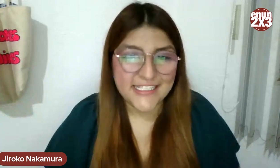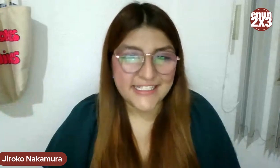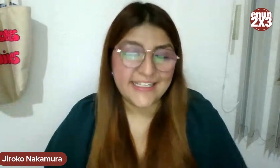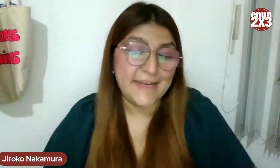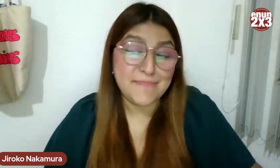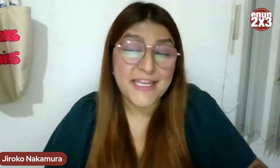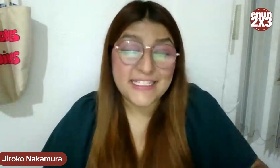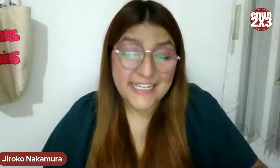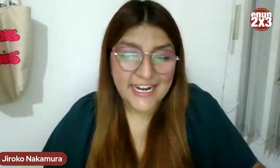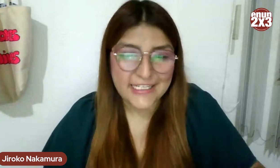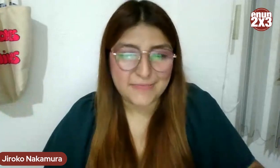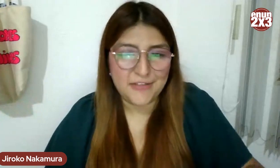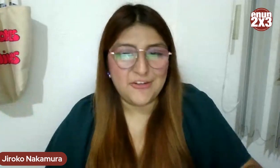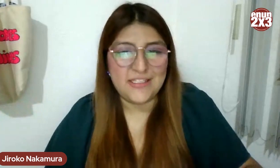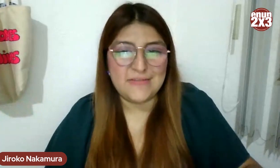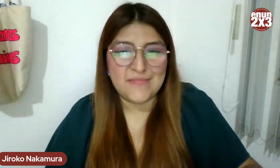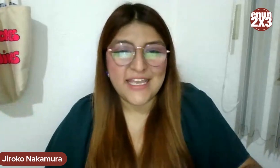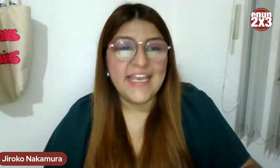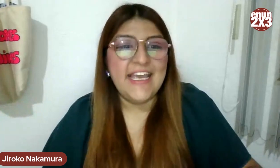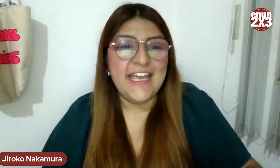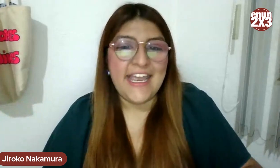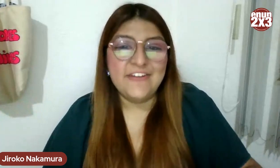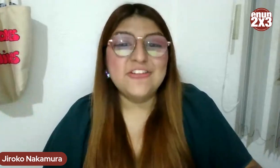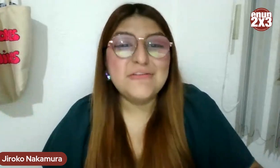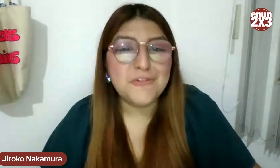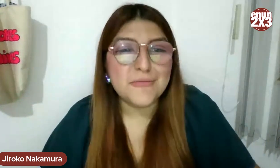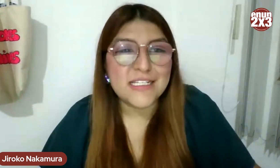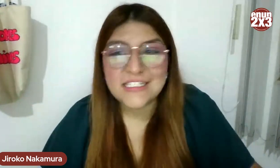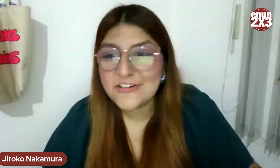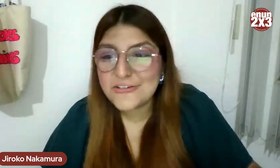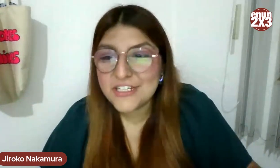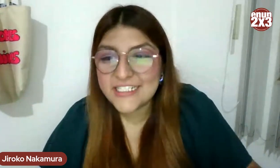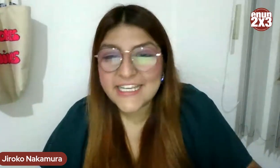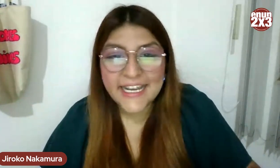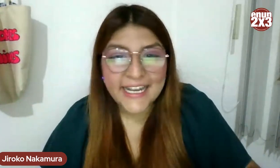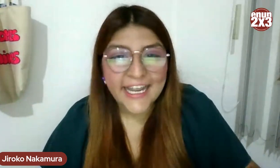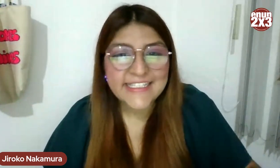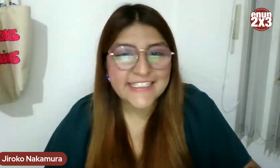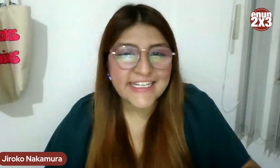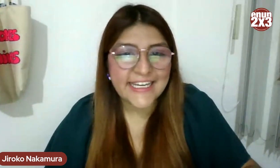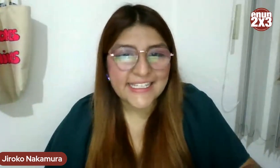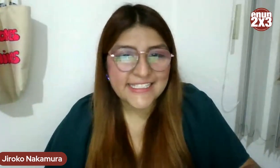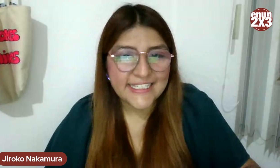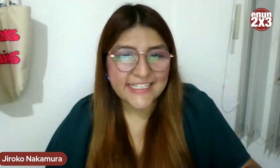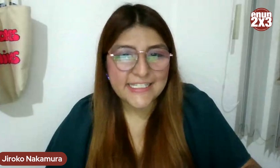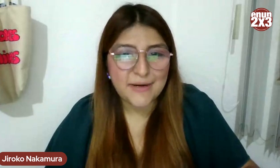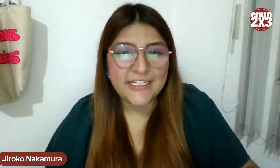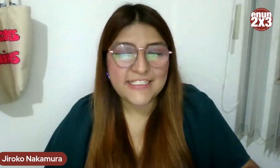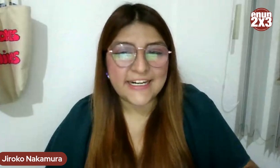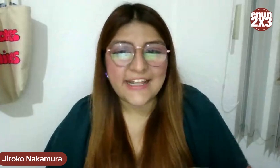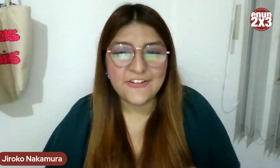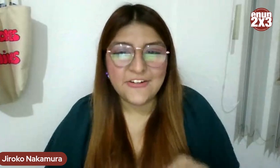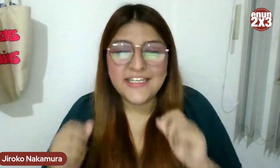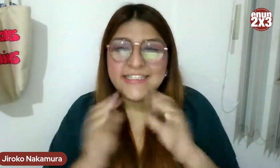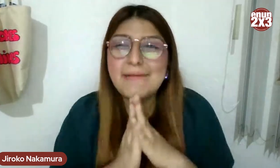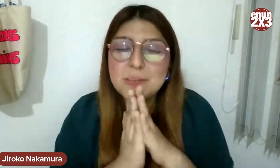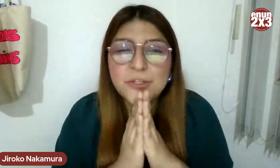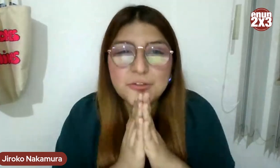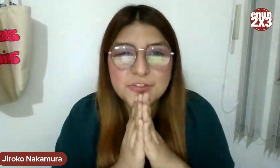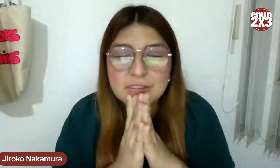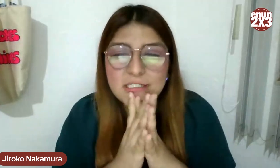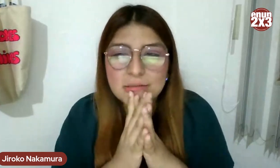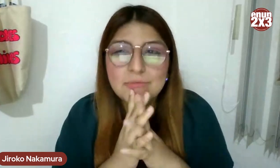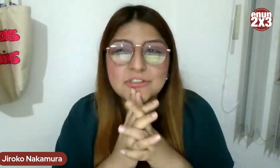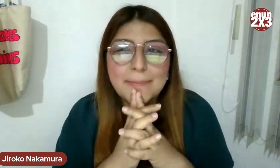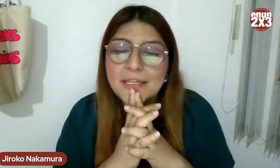qué parecen, qué piensan al respecto de esto. En otra información, ya casi, casi, casi para ir cerrando, tal